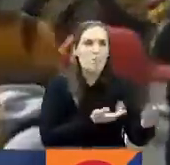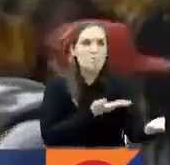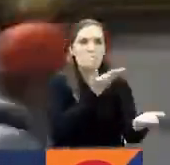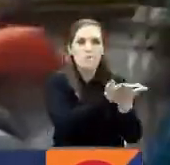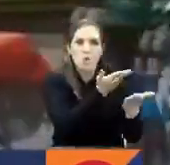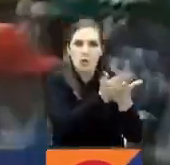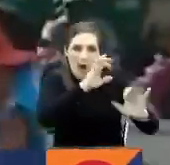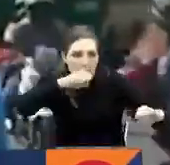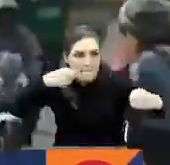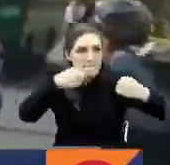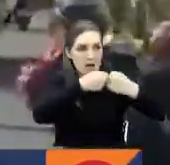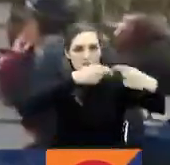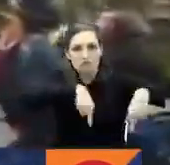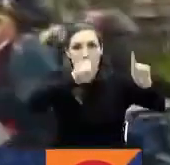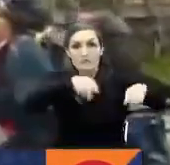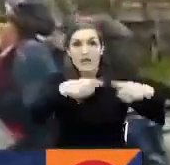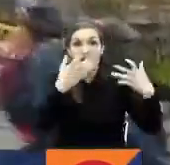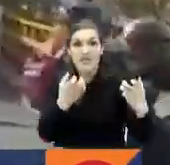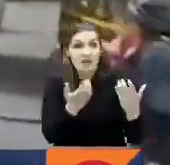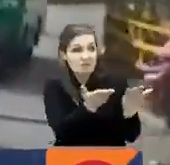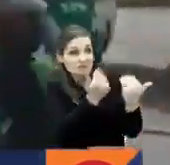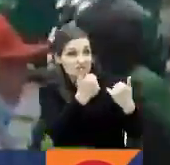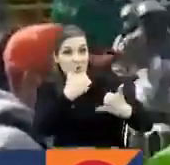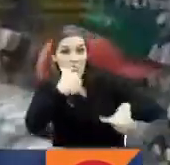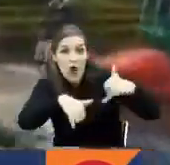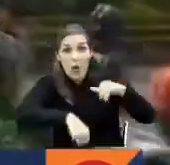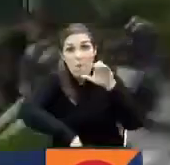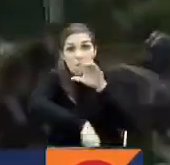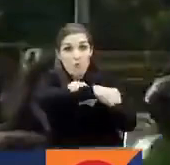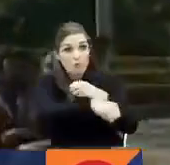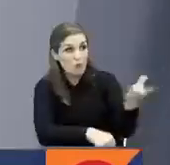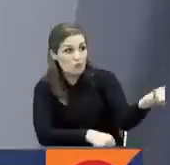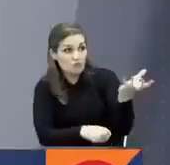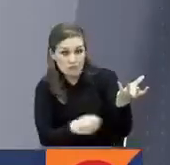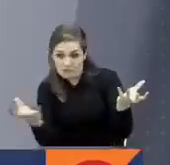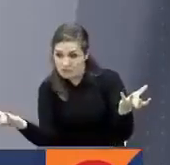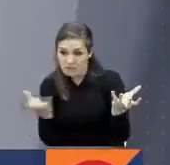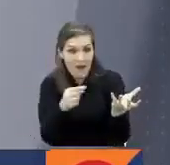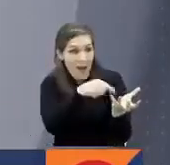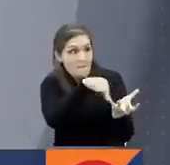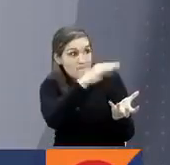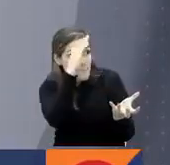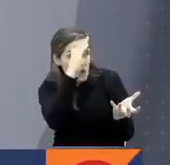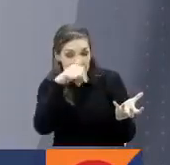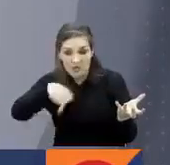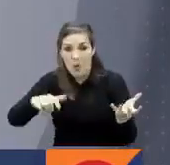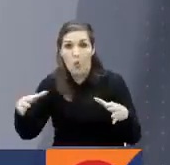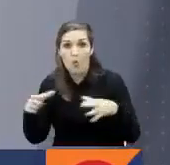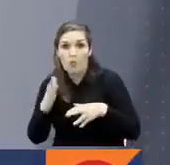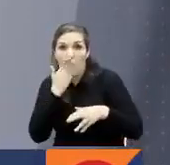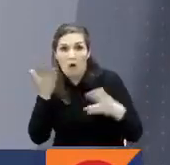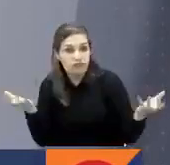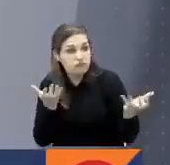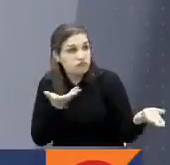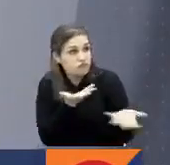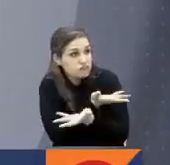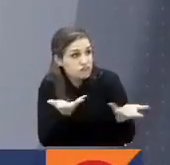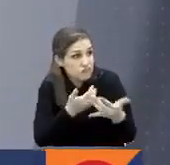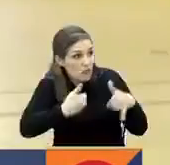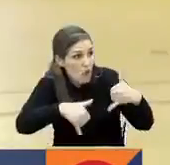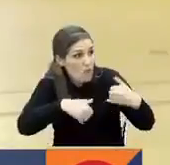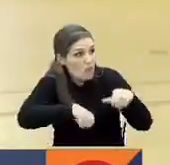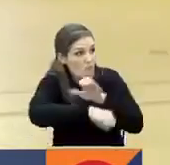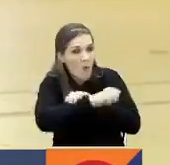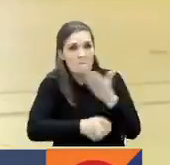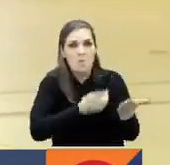días se juegue un partido de fútbol entre ellos y algunos miembros de la policía de acá del área metropolitana. En otras